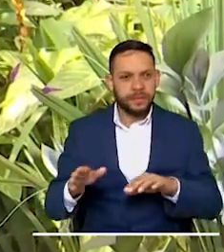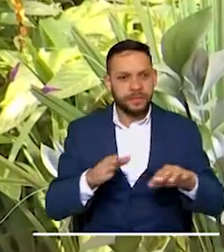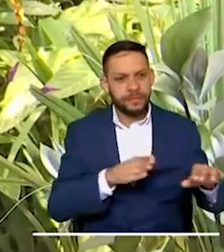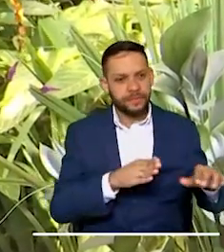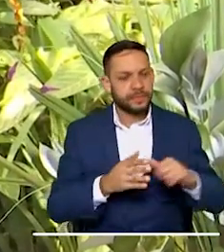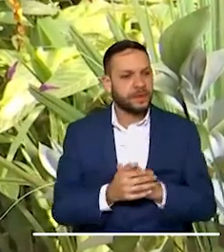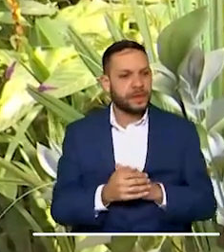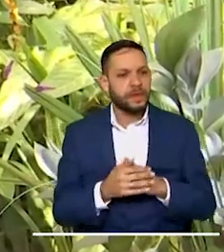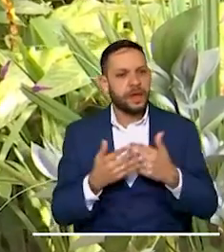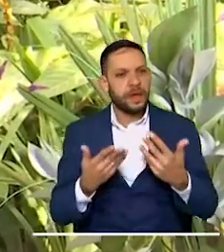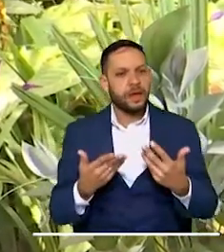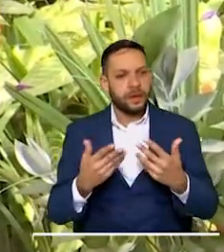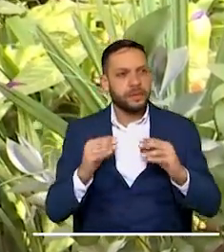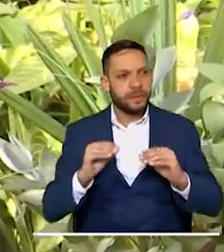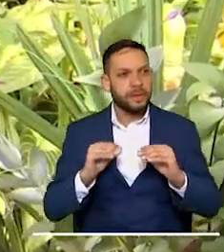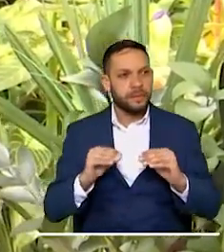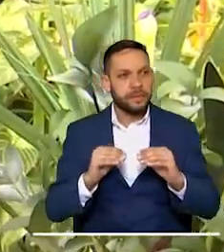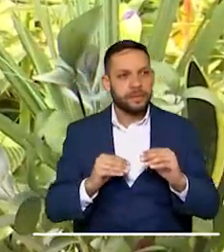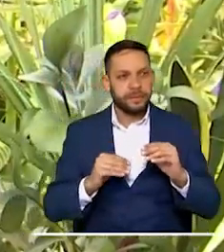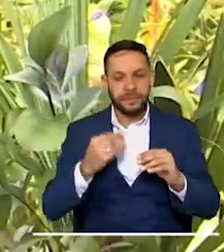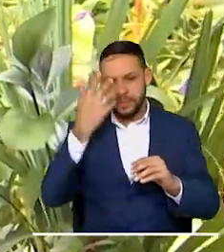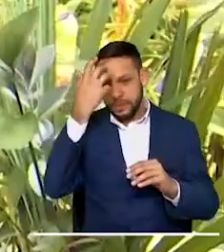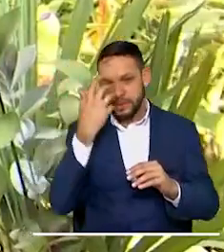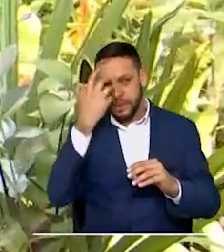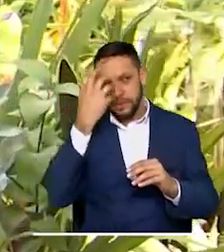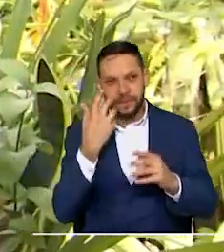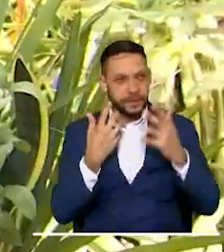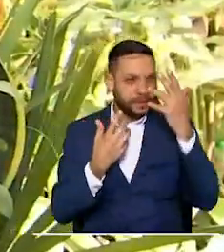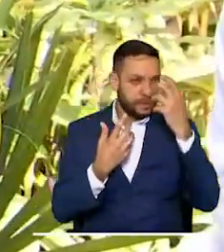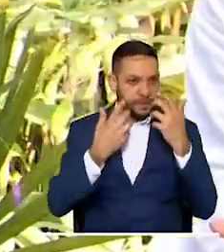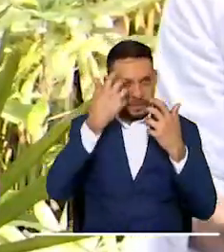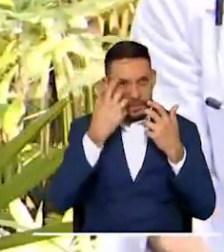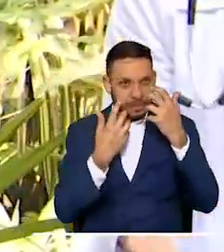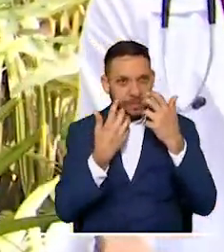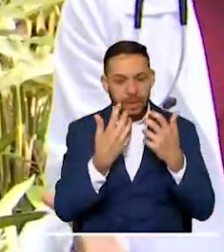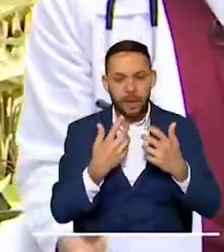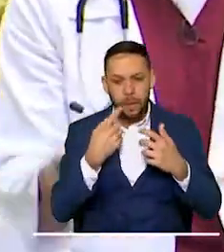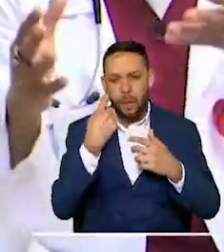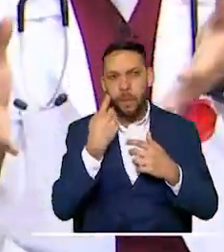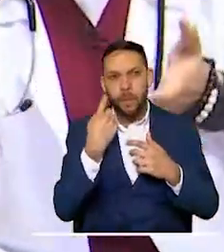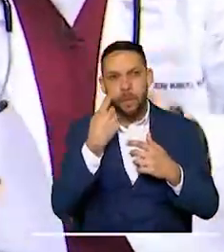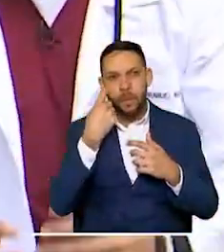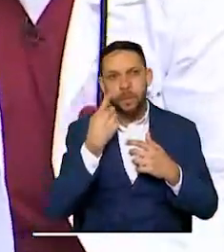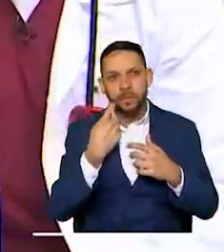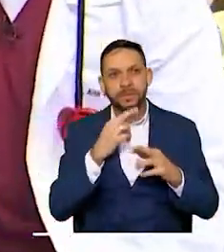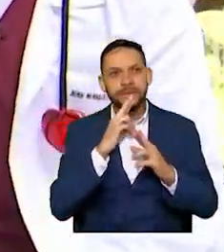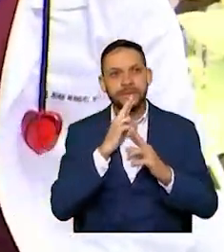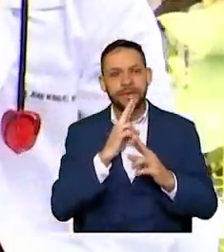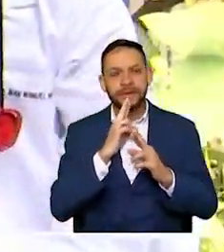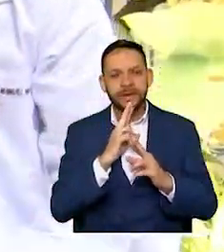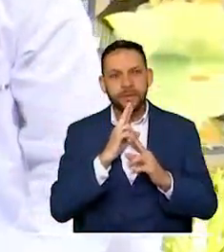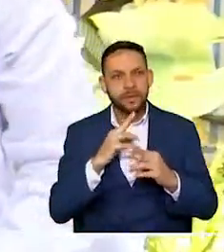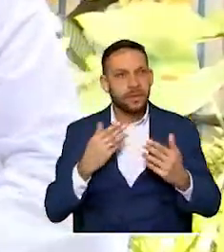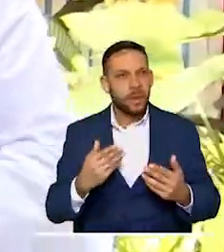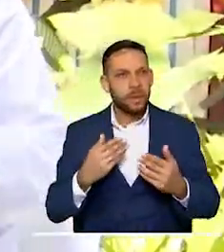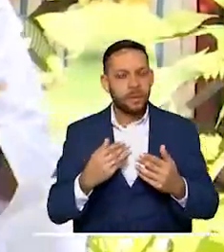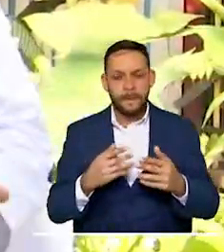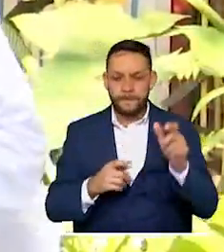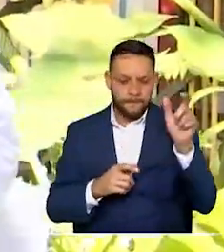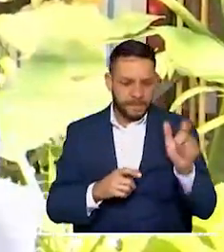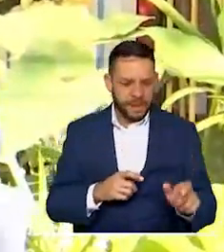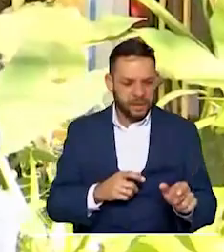cuando tenemos este tipo de exámenes y los enviamos buscando precisamente una respuesta de cómo está el paciente,